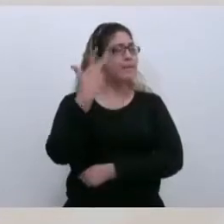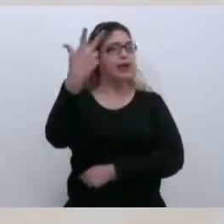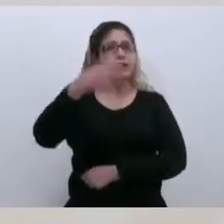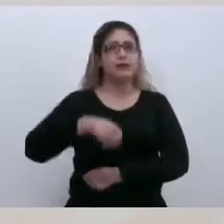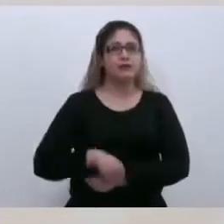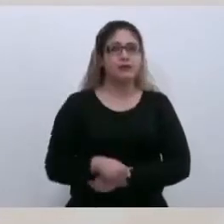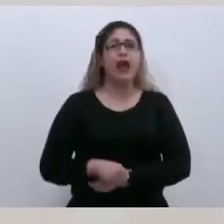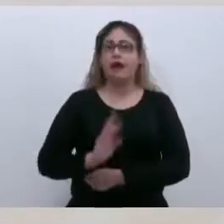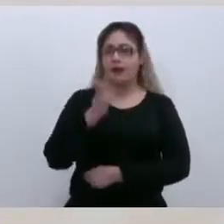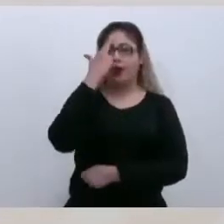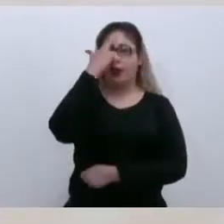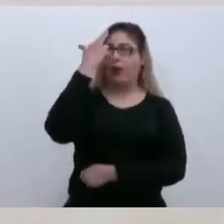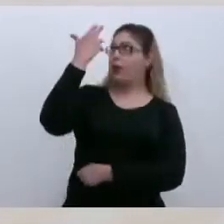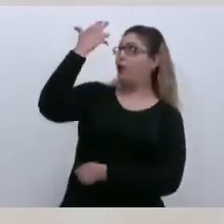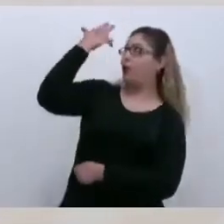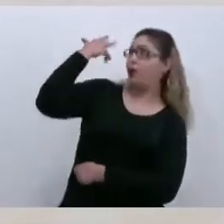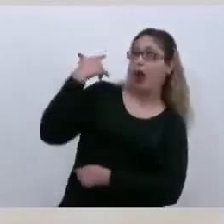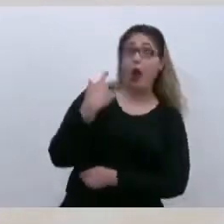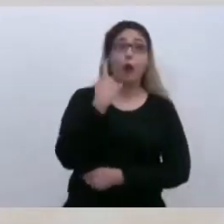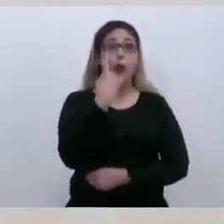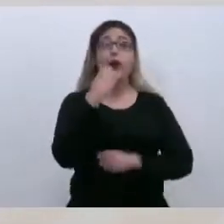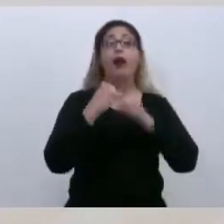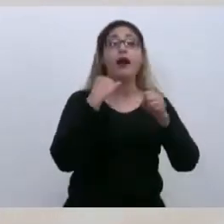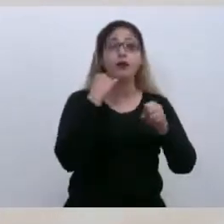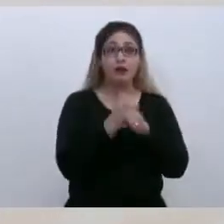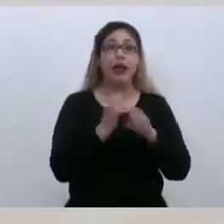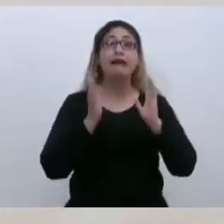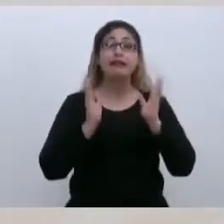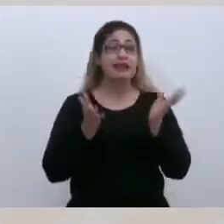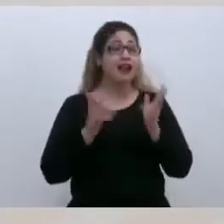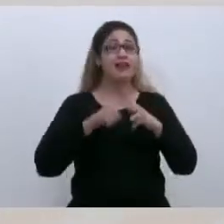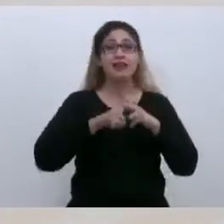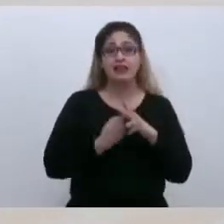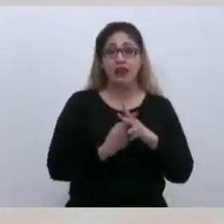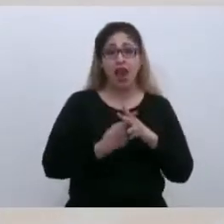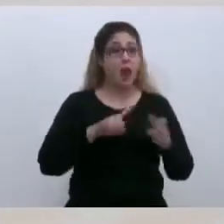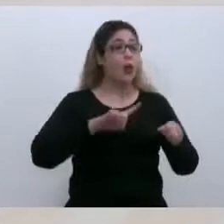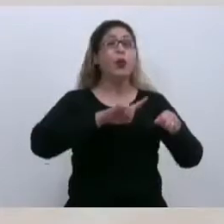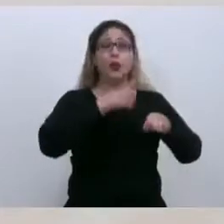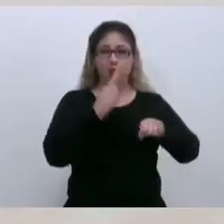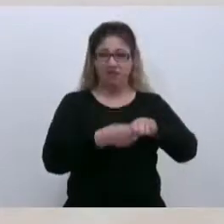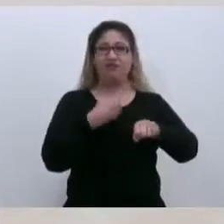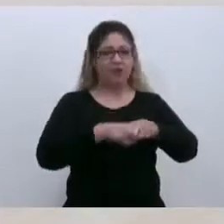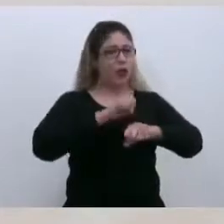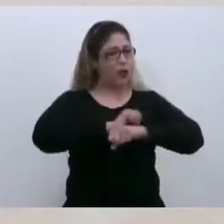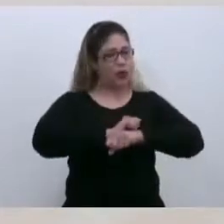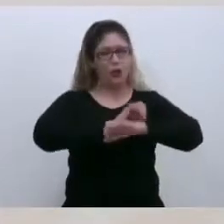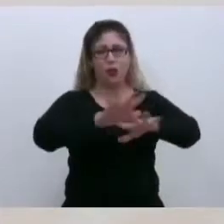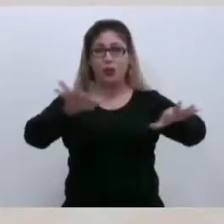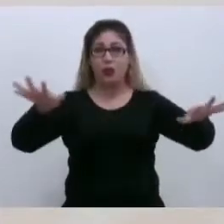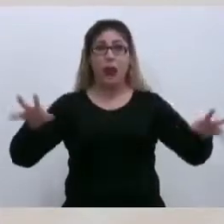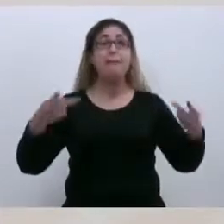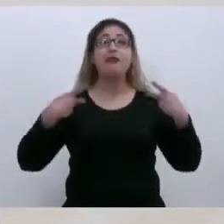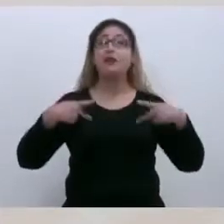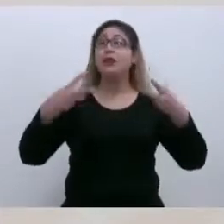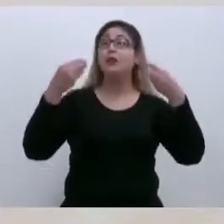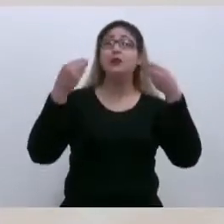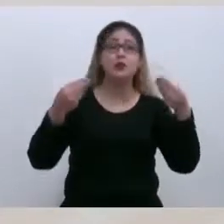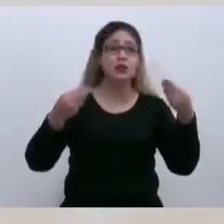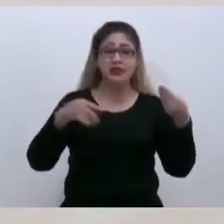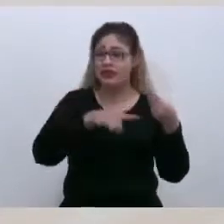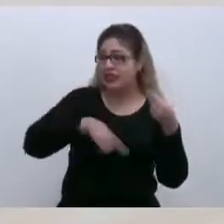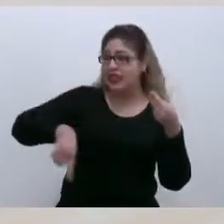el COVID-19 y las consecuencias que ha tenido en la sociedad, hoy hay una